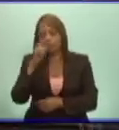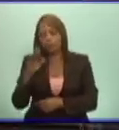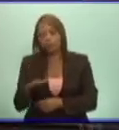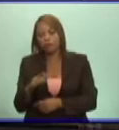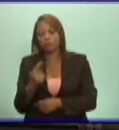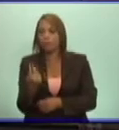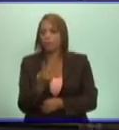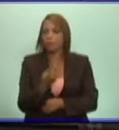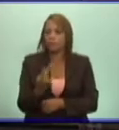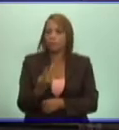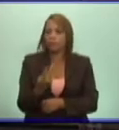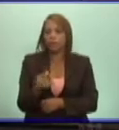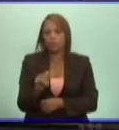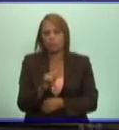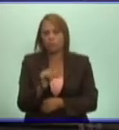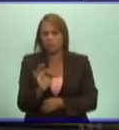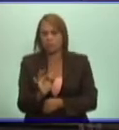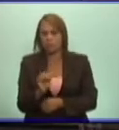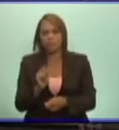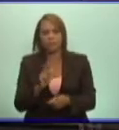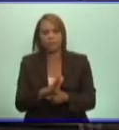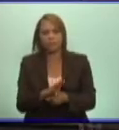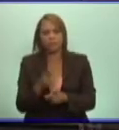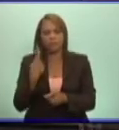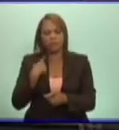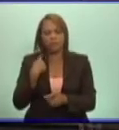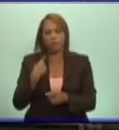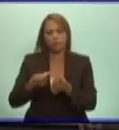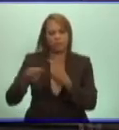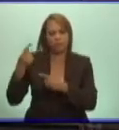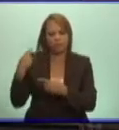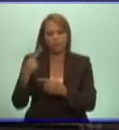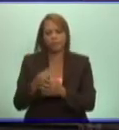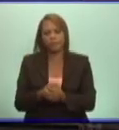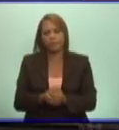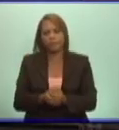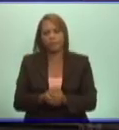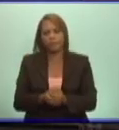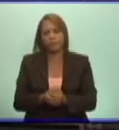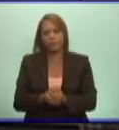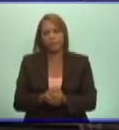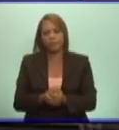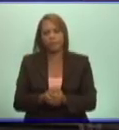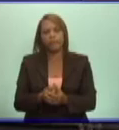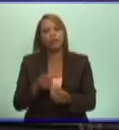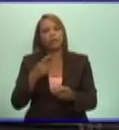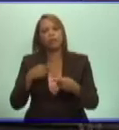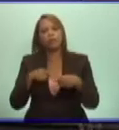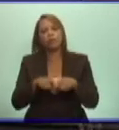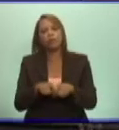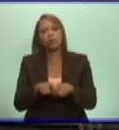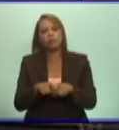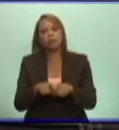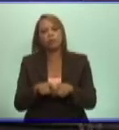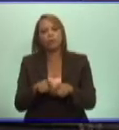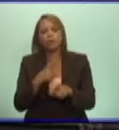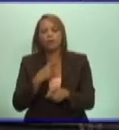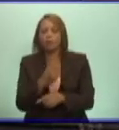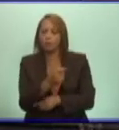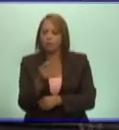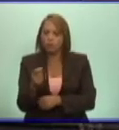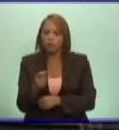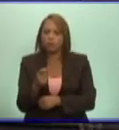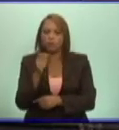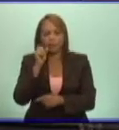profesores, los mismos que han tenido desde el pasado mes de septiembre y que con ellos también van a navegar por buen curso para